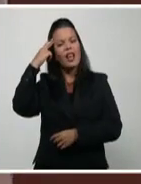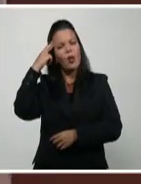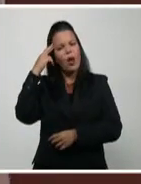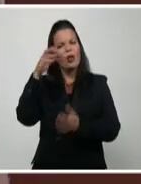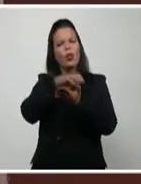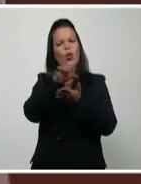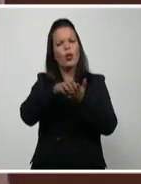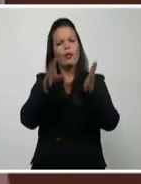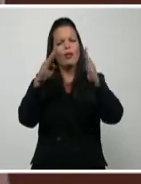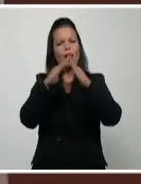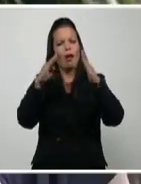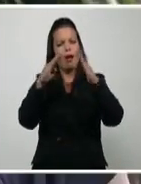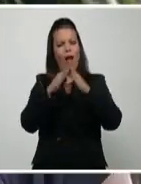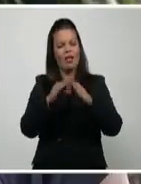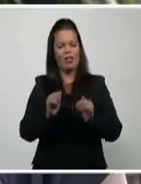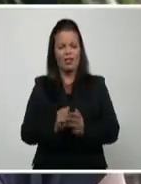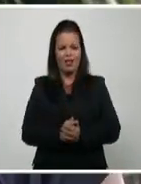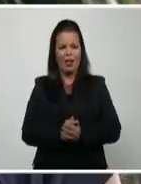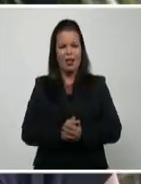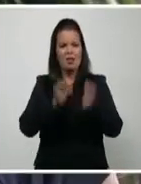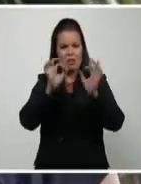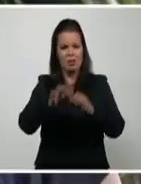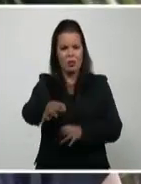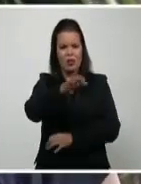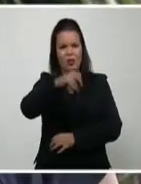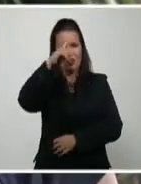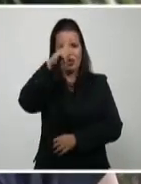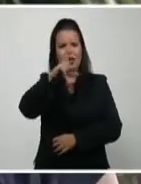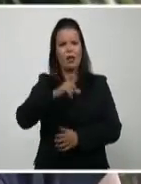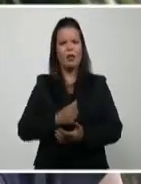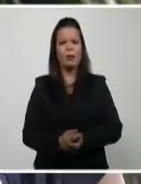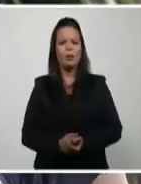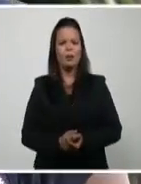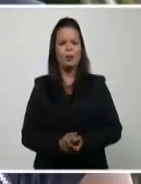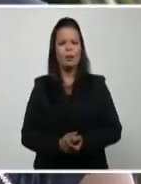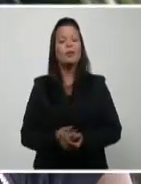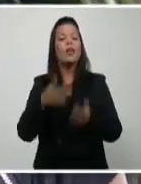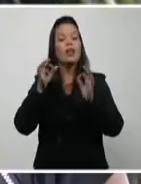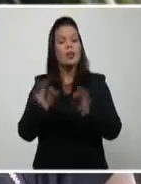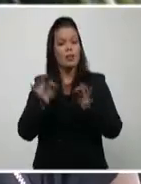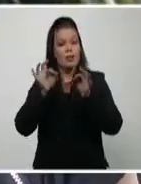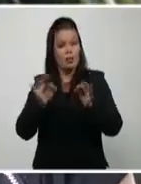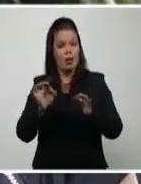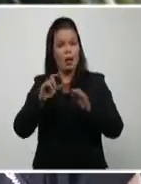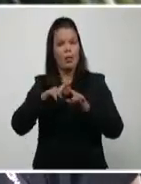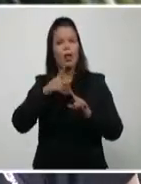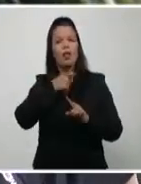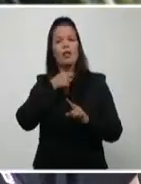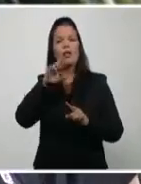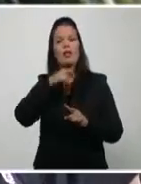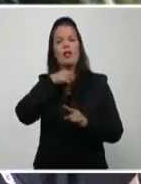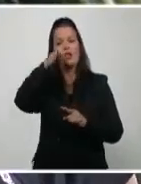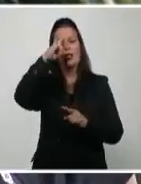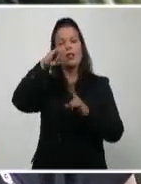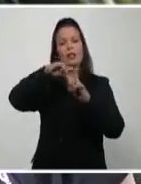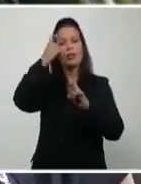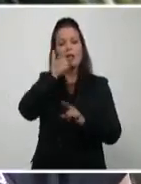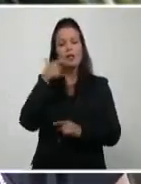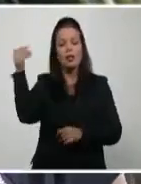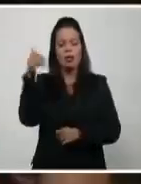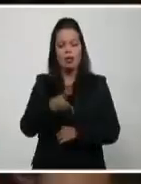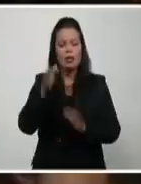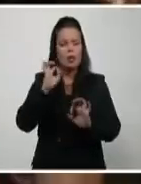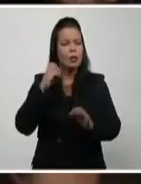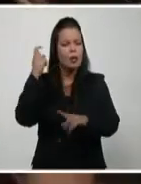15, en Santa Clara. Donde quiera que ella estaba, siempre estaba enseñando y creando valores, que es lo que hace mucha falta en